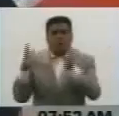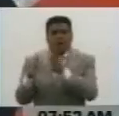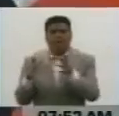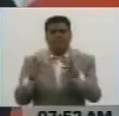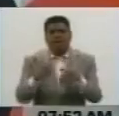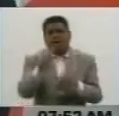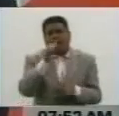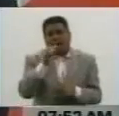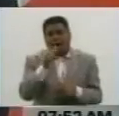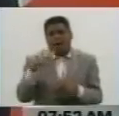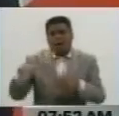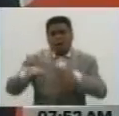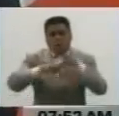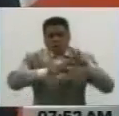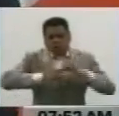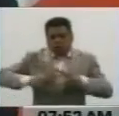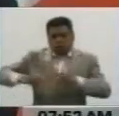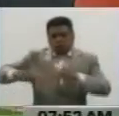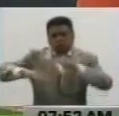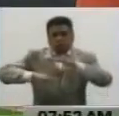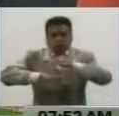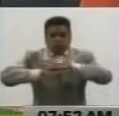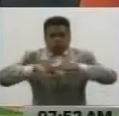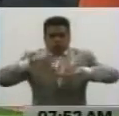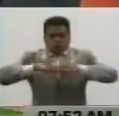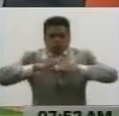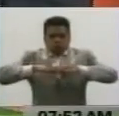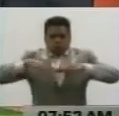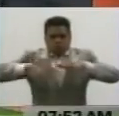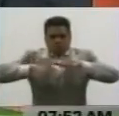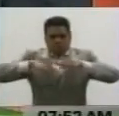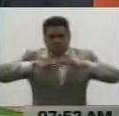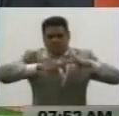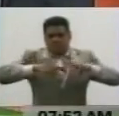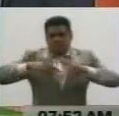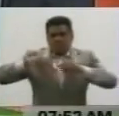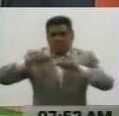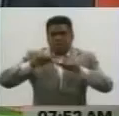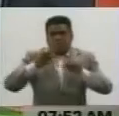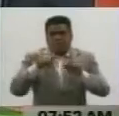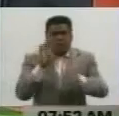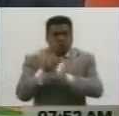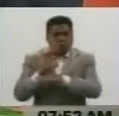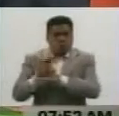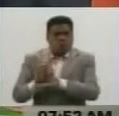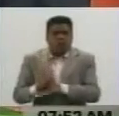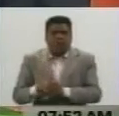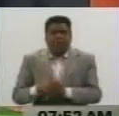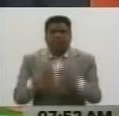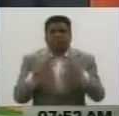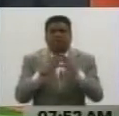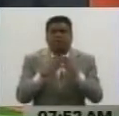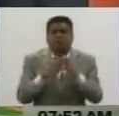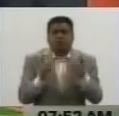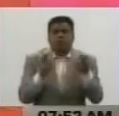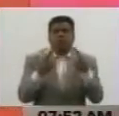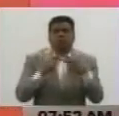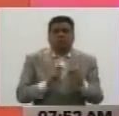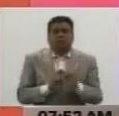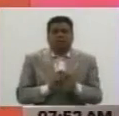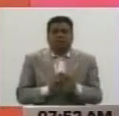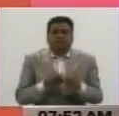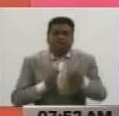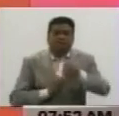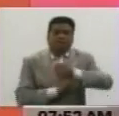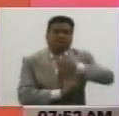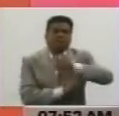Ahí es donde nosotros buscamos ese equilibrio y obtenemos un nivel de intervención menor que sea sustentable en el